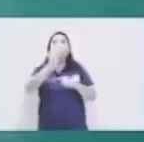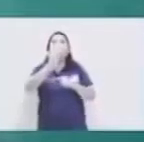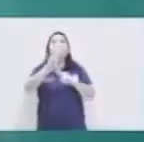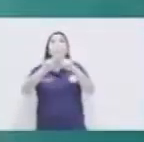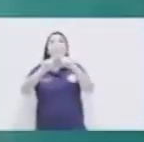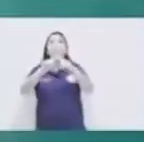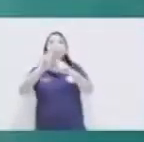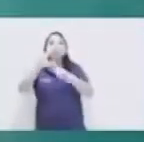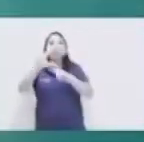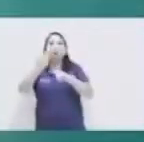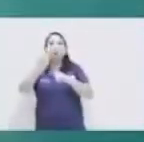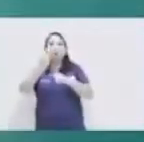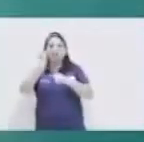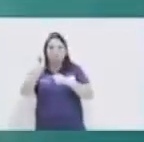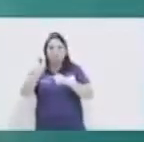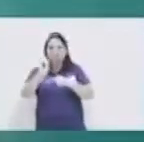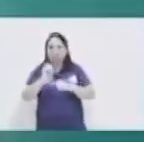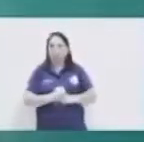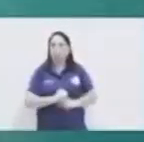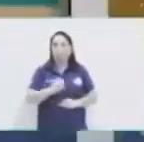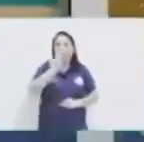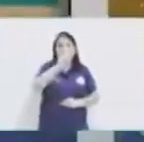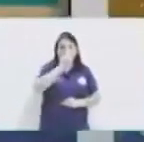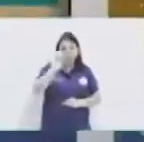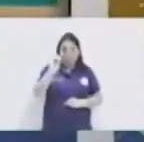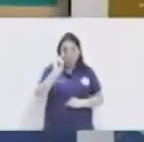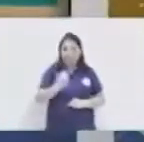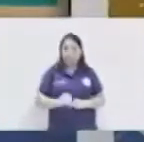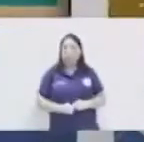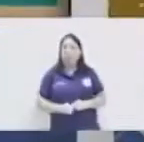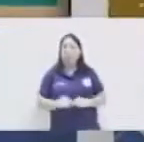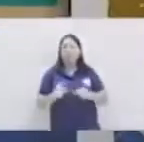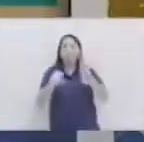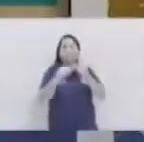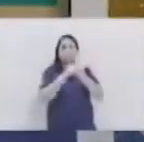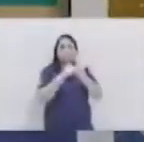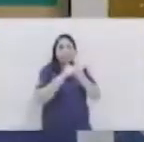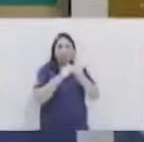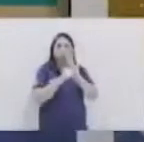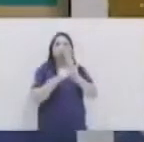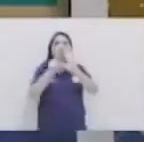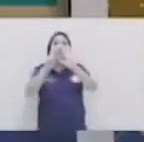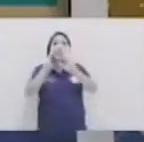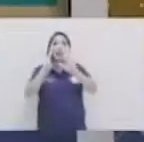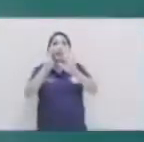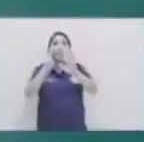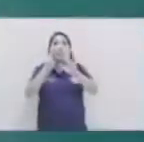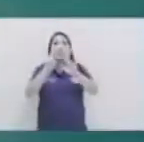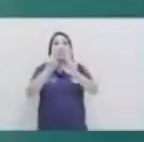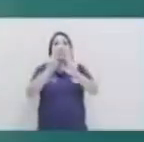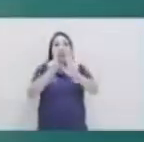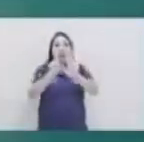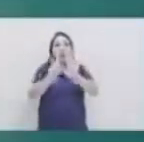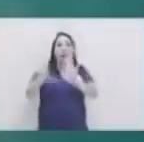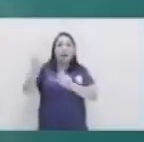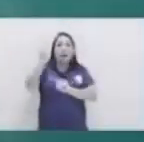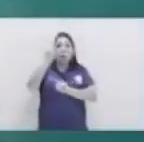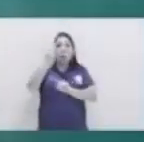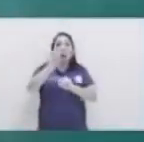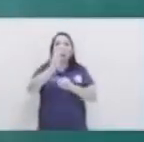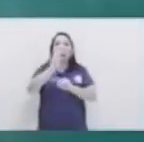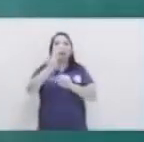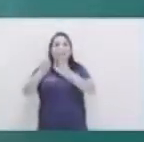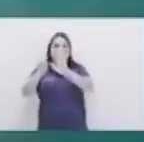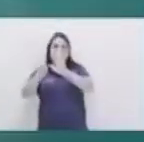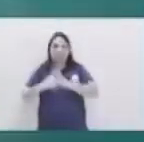5, 20. Quedaría entonces acá 20 menos 6 al cuadrado serían 36.